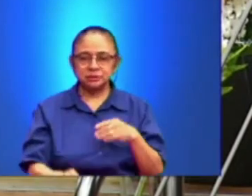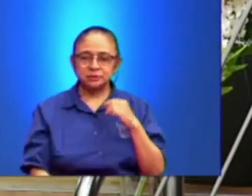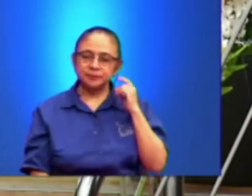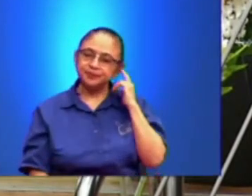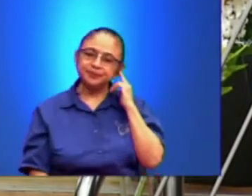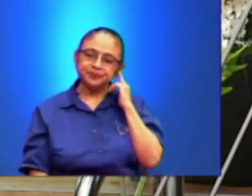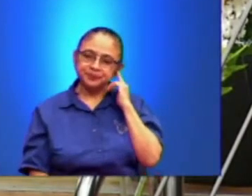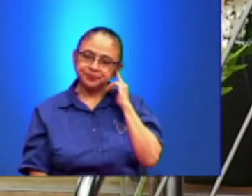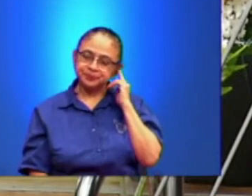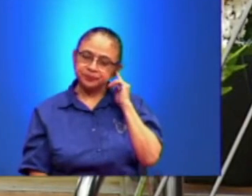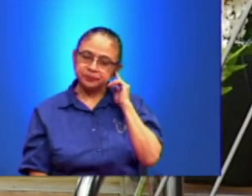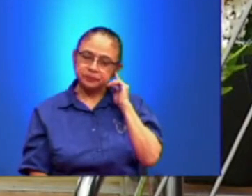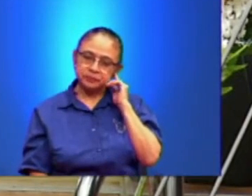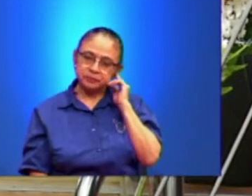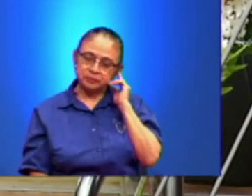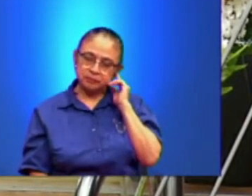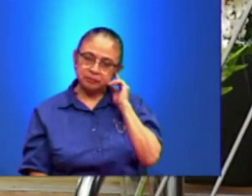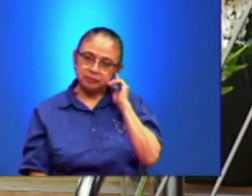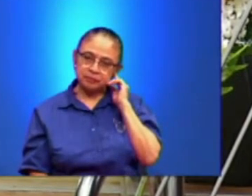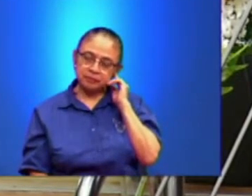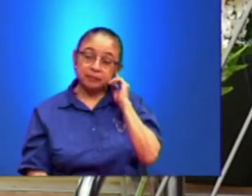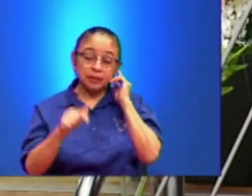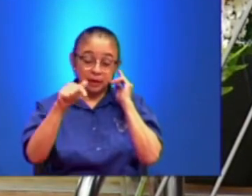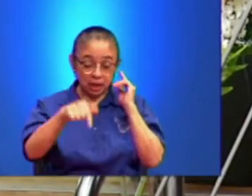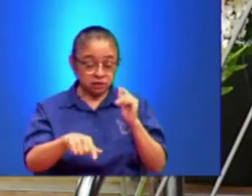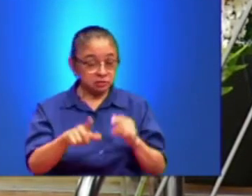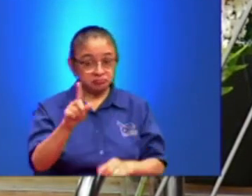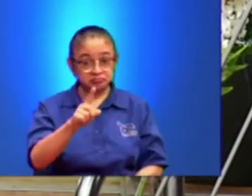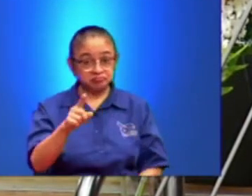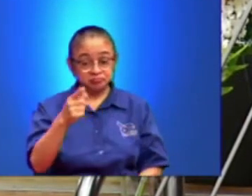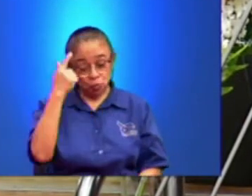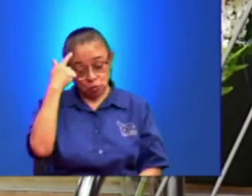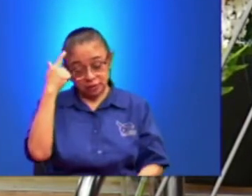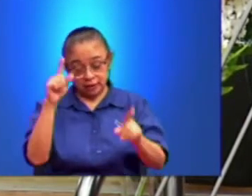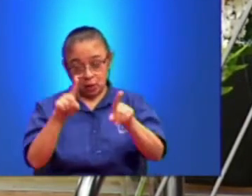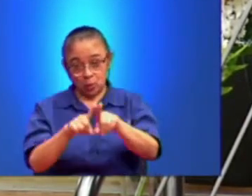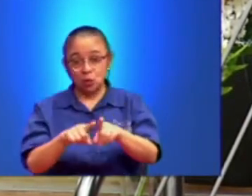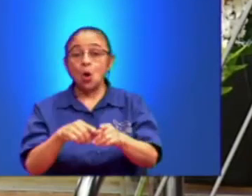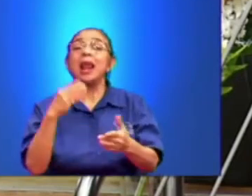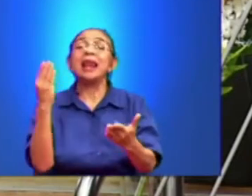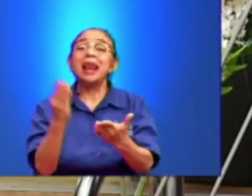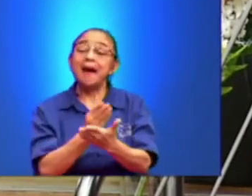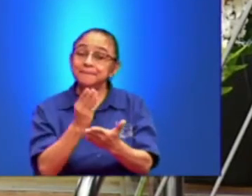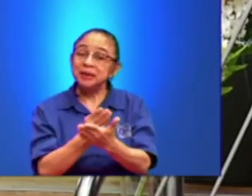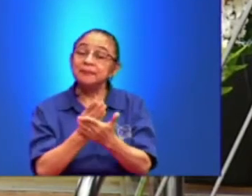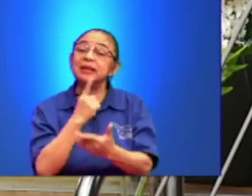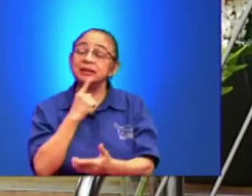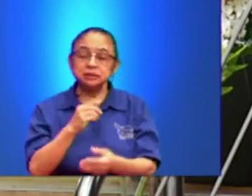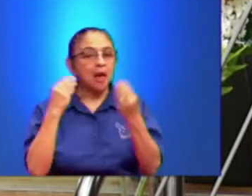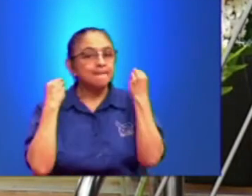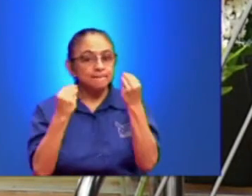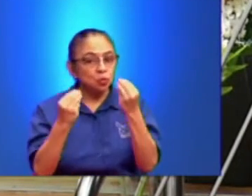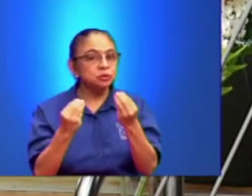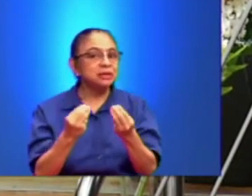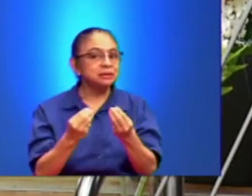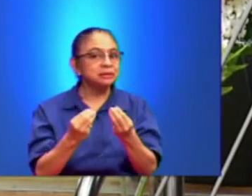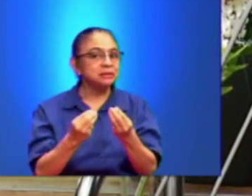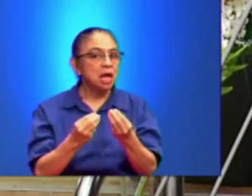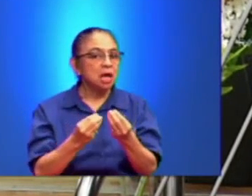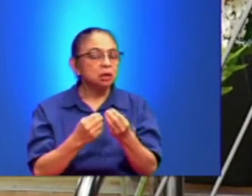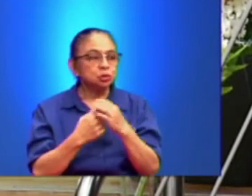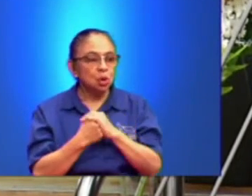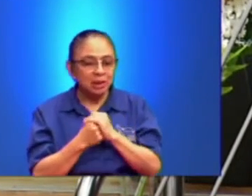y ahí es cuando ya no está de acuerdo a la gente pero se olvidan que la biblia dice muchas son las aflicciones del